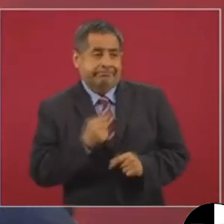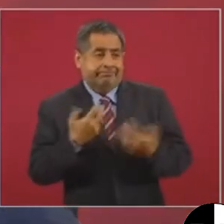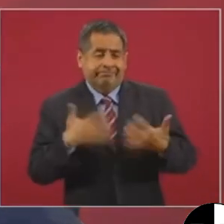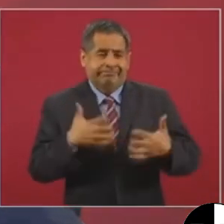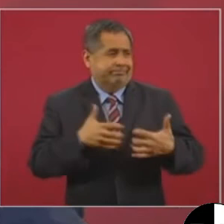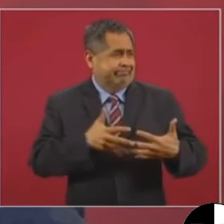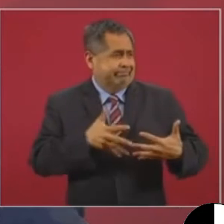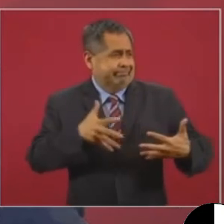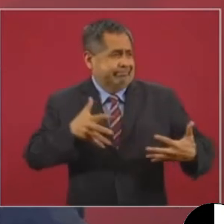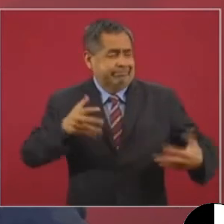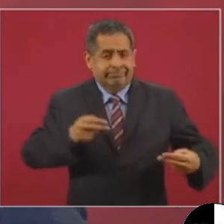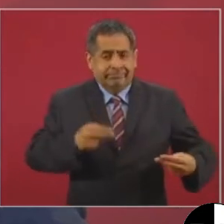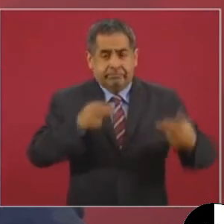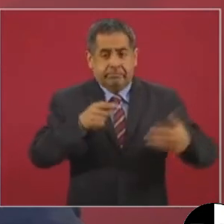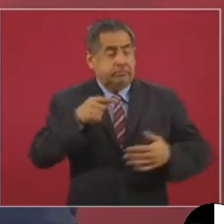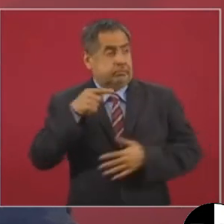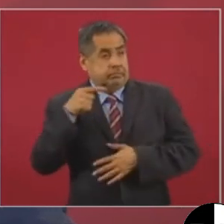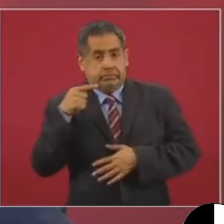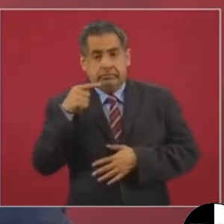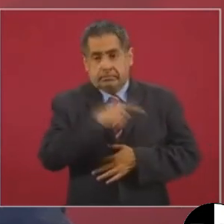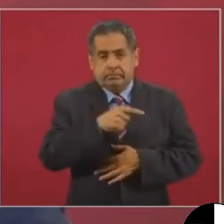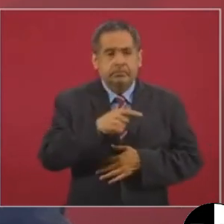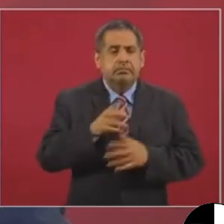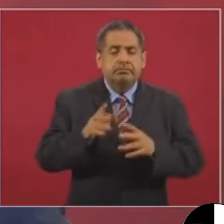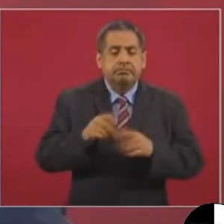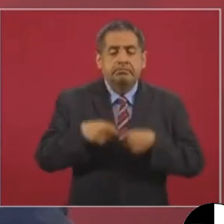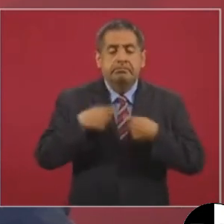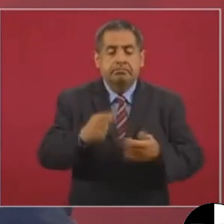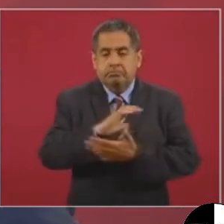que son las que tienen esta subcontratación.